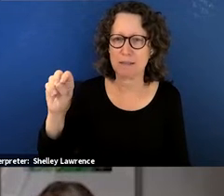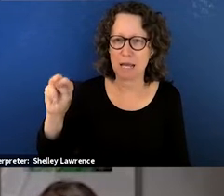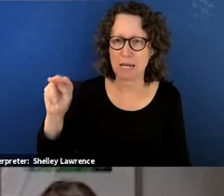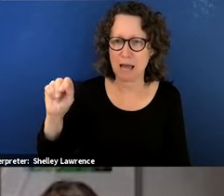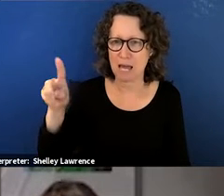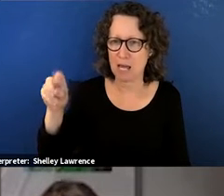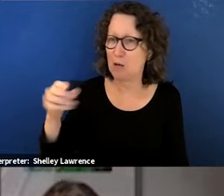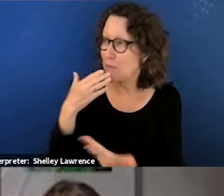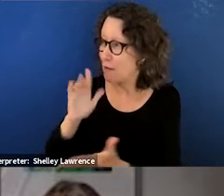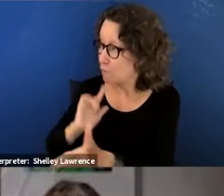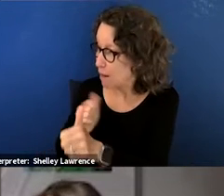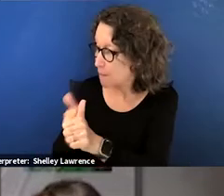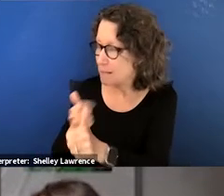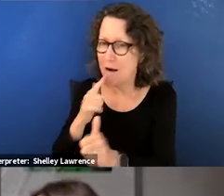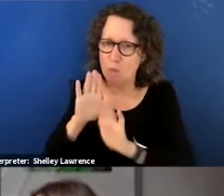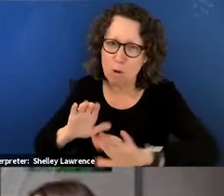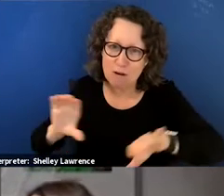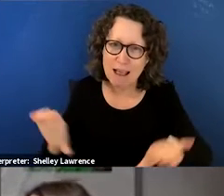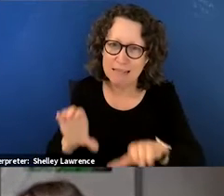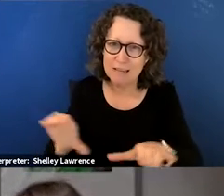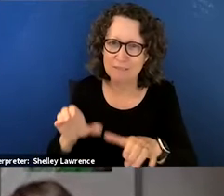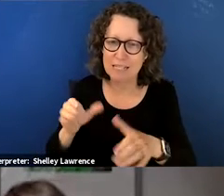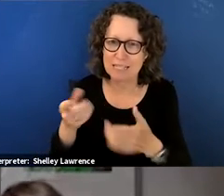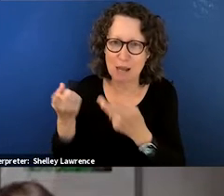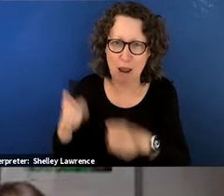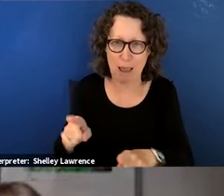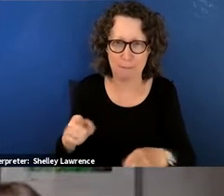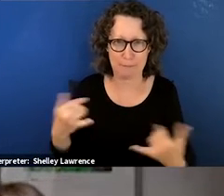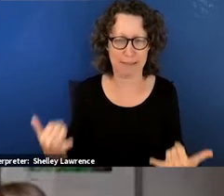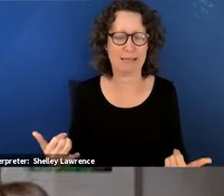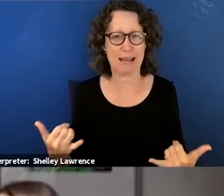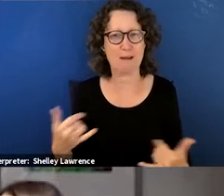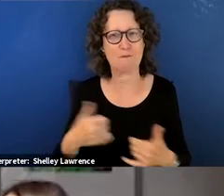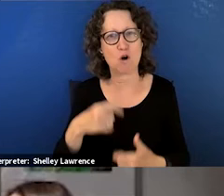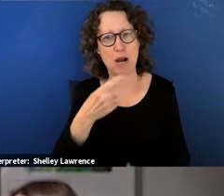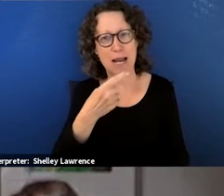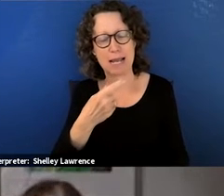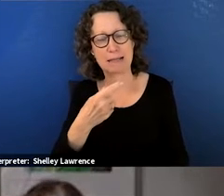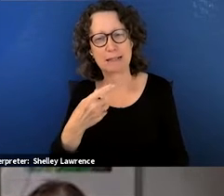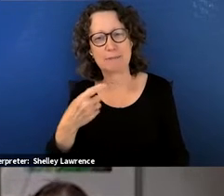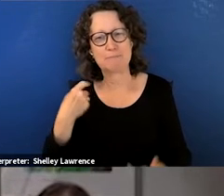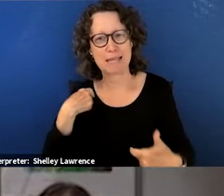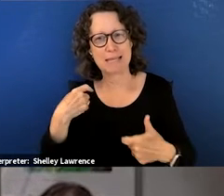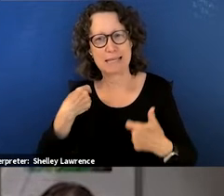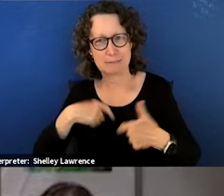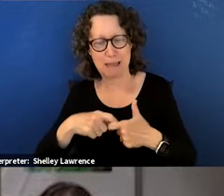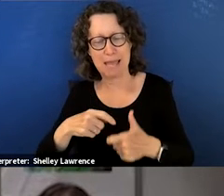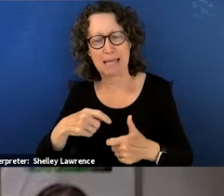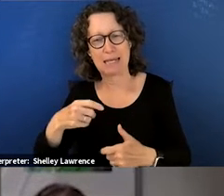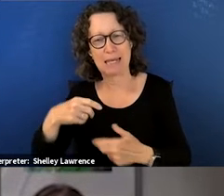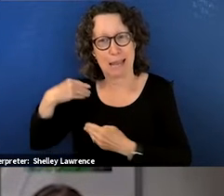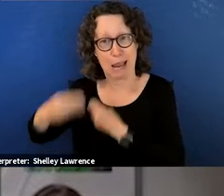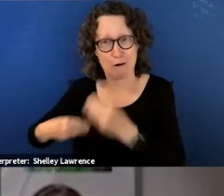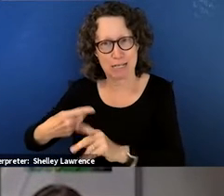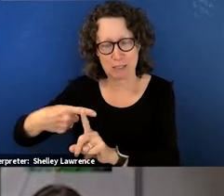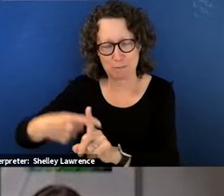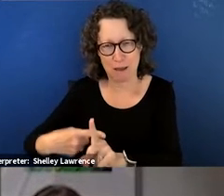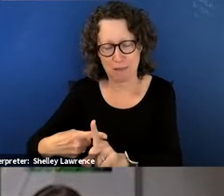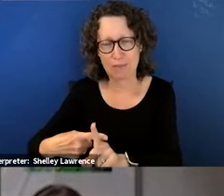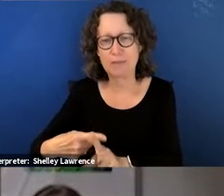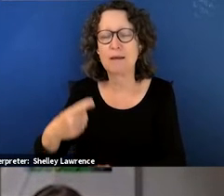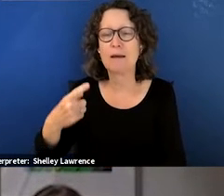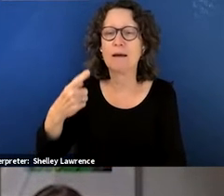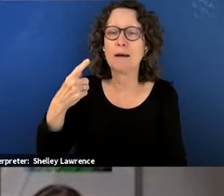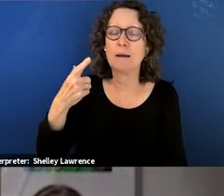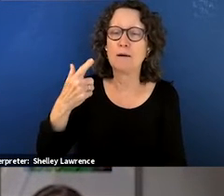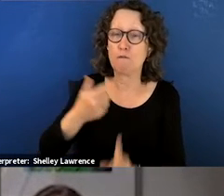Maldonado, sobre todo por el informe sobre las actividades que van a haber en el futuro para el mes de la herencia latina. Y